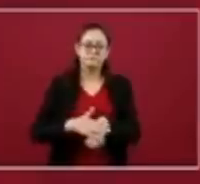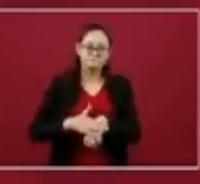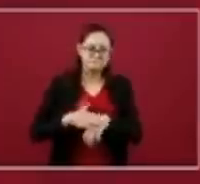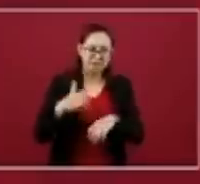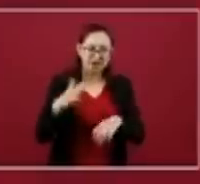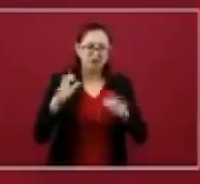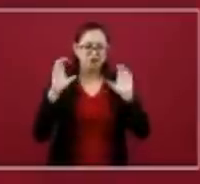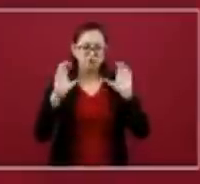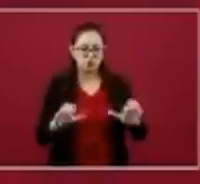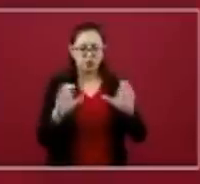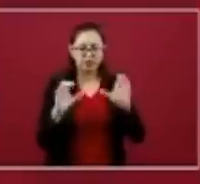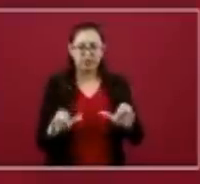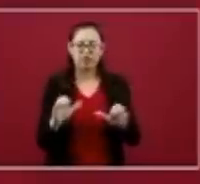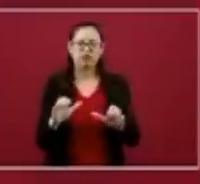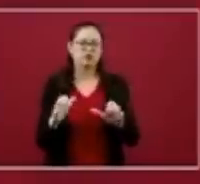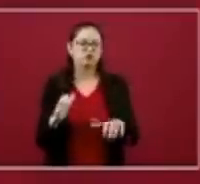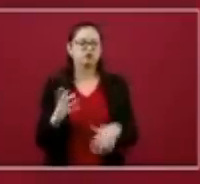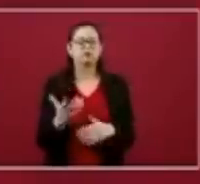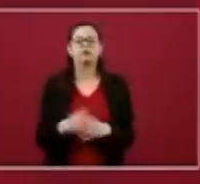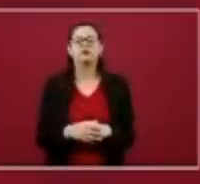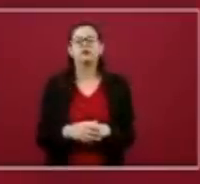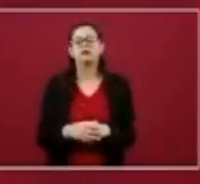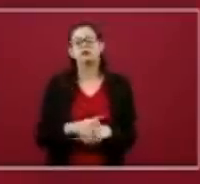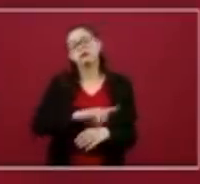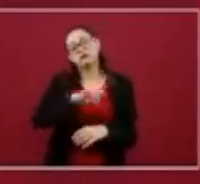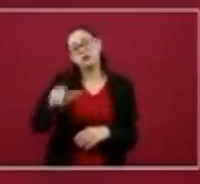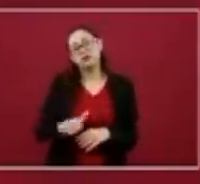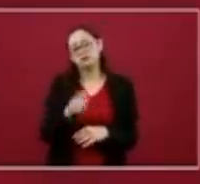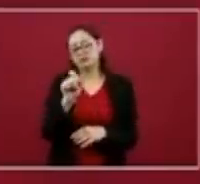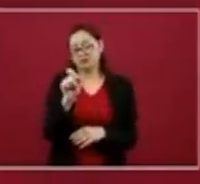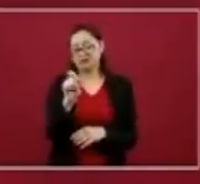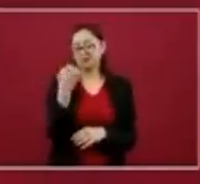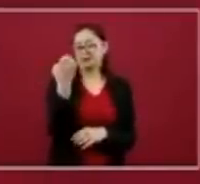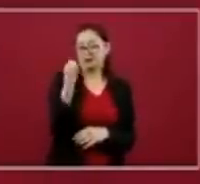seguridad en los mismos. El día 20 de enero